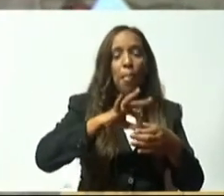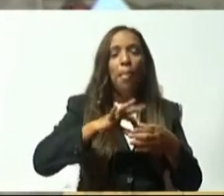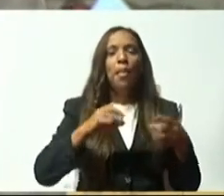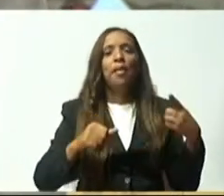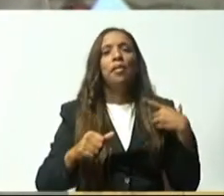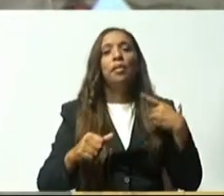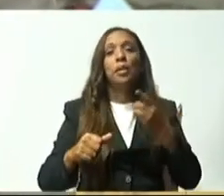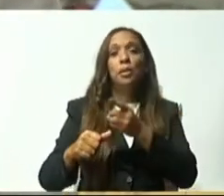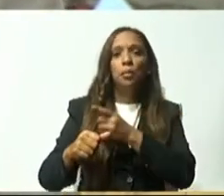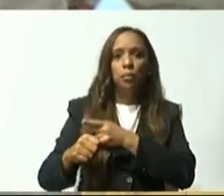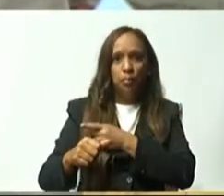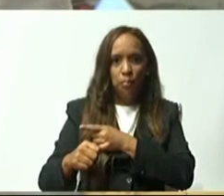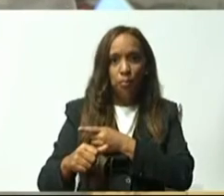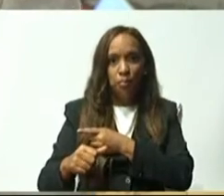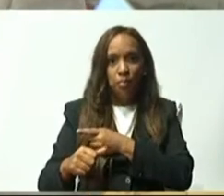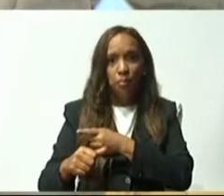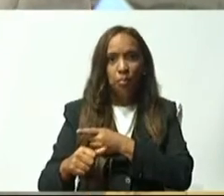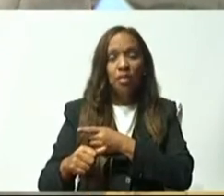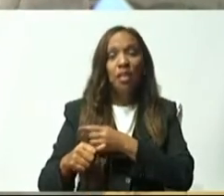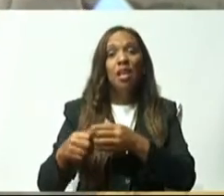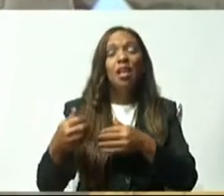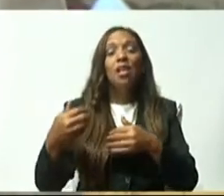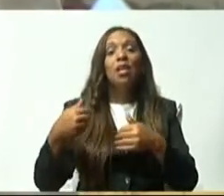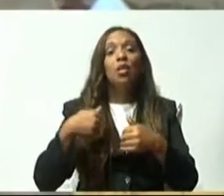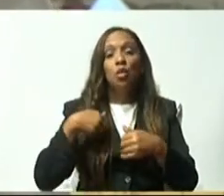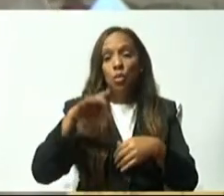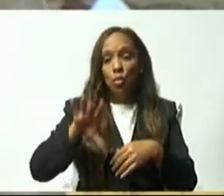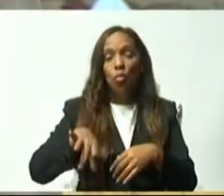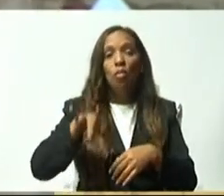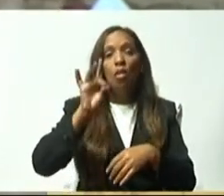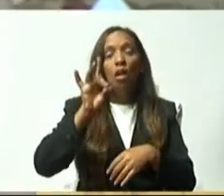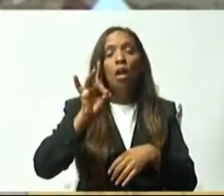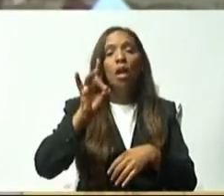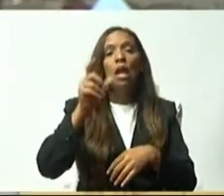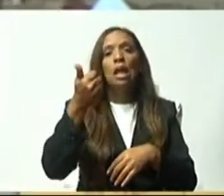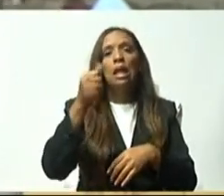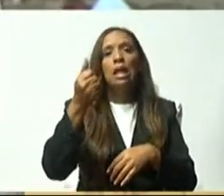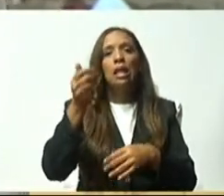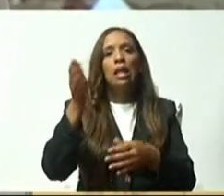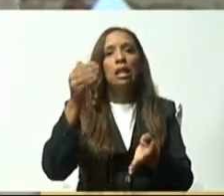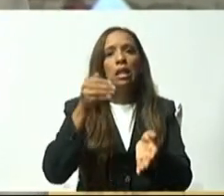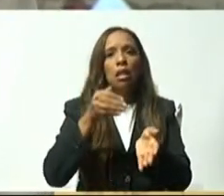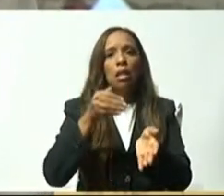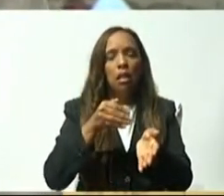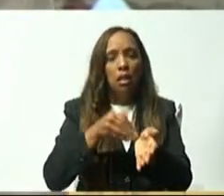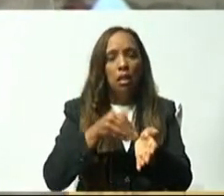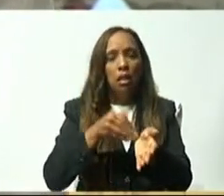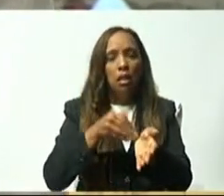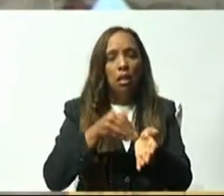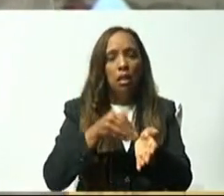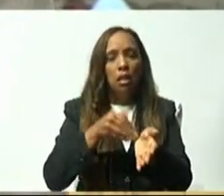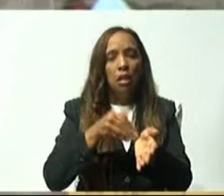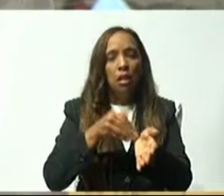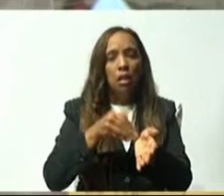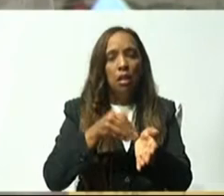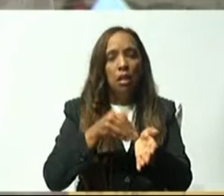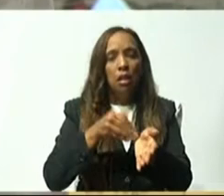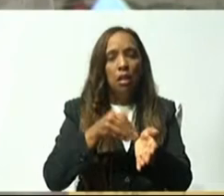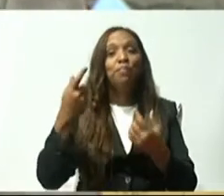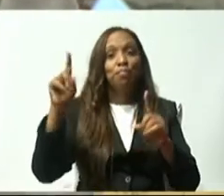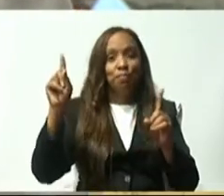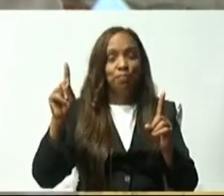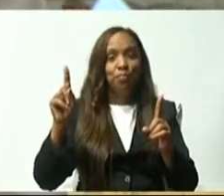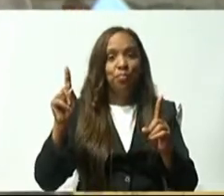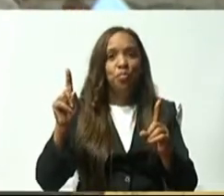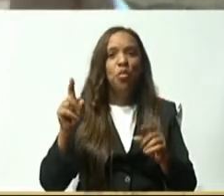actuales momentos y las autoridades de mi partido en ese momento troncharon esa posibilidad de que yo con apenas 30 y pico de años